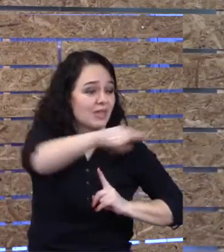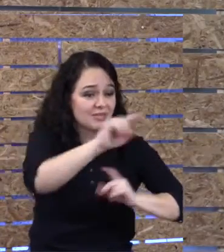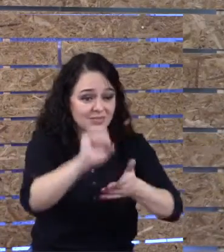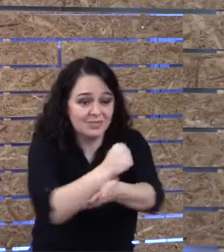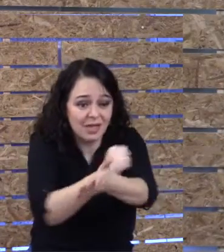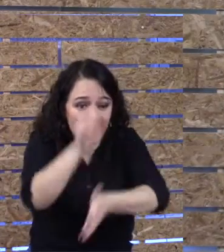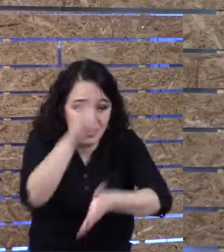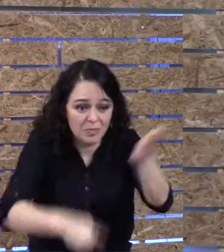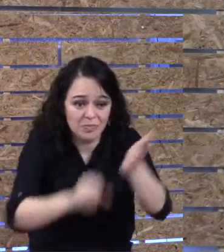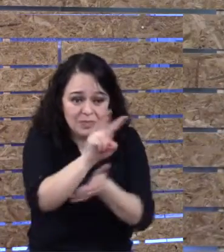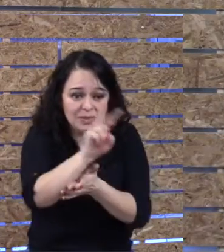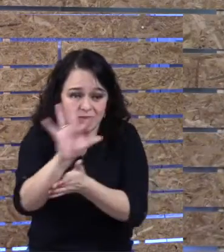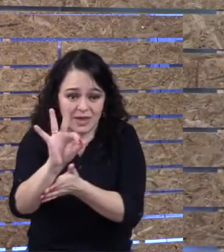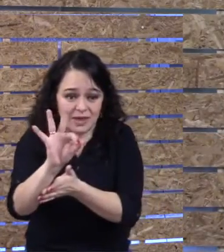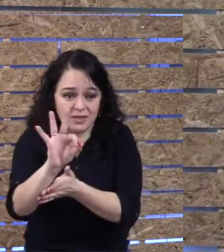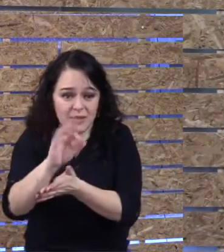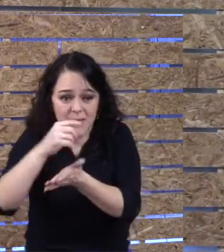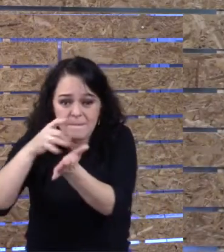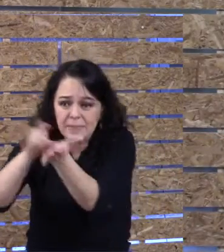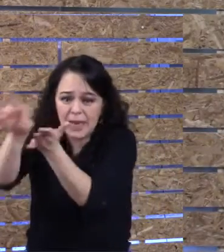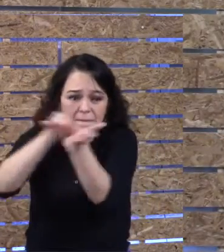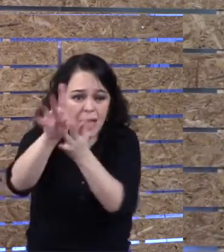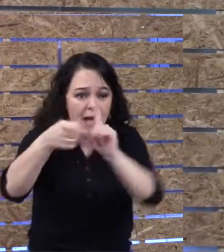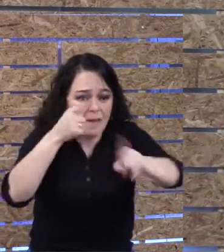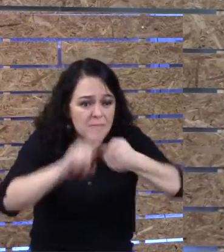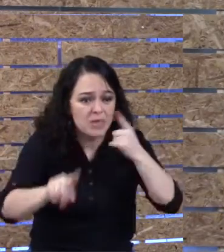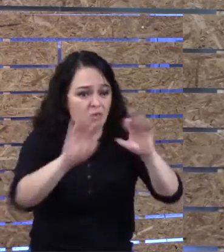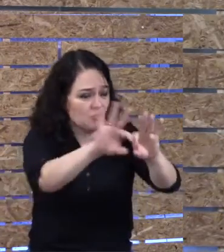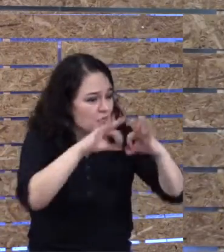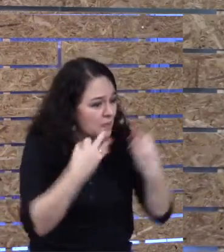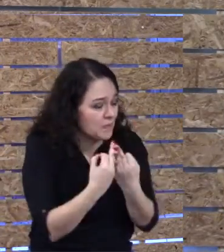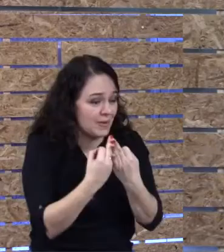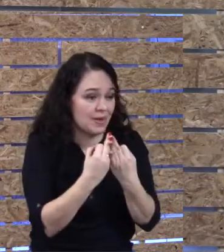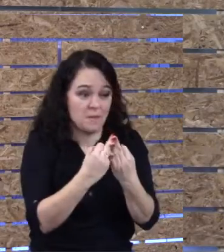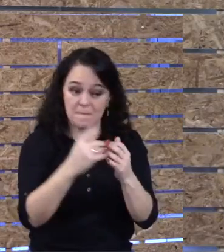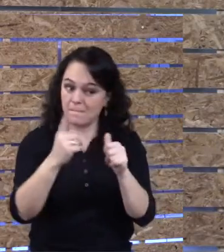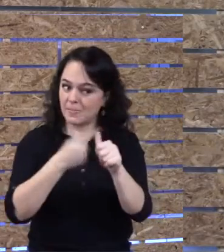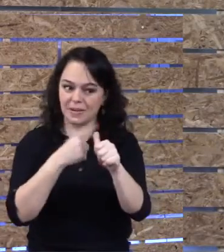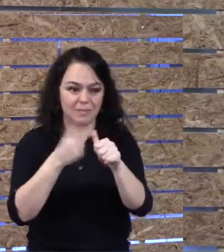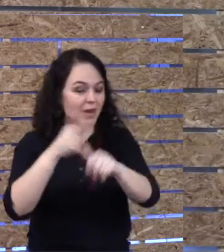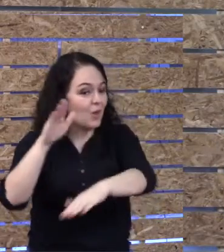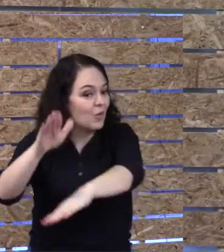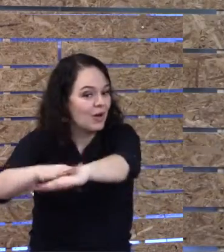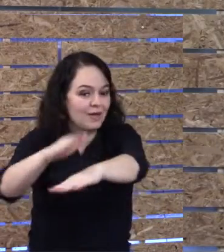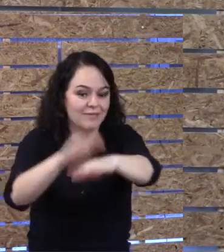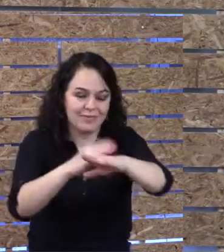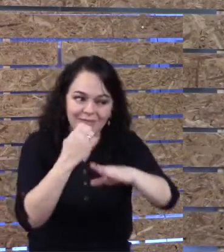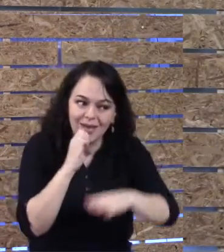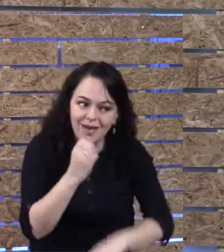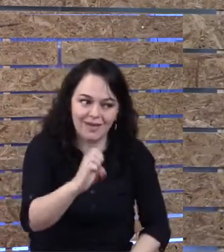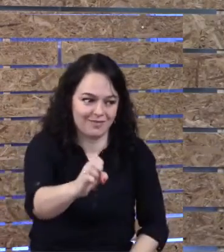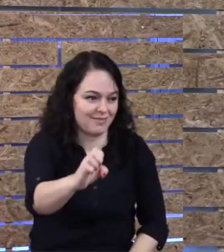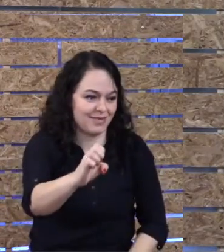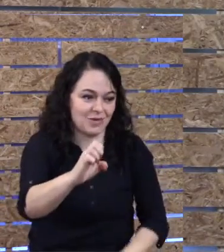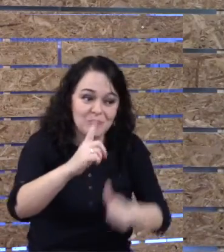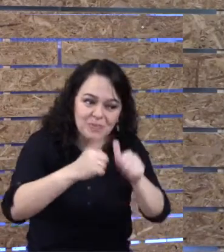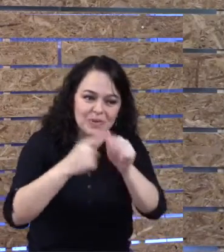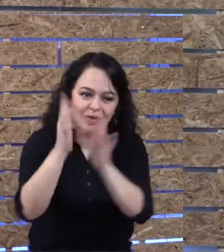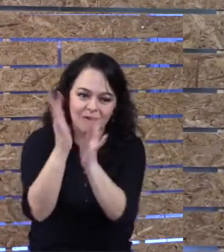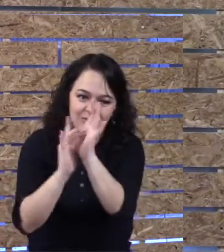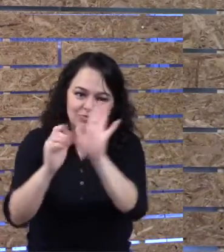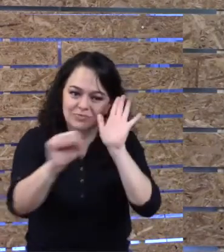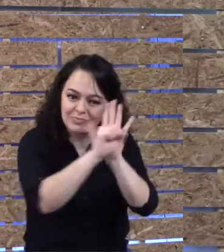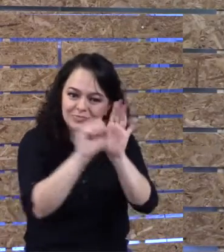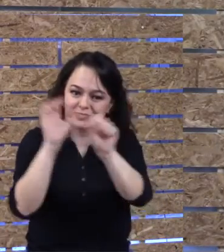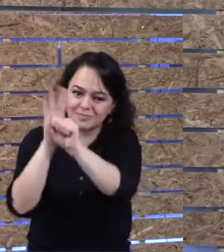estarías usando la palabra de Dios en vano. Yo tengo que advertirte y reconvenirte sobre eso.